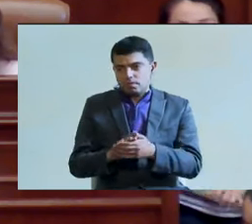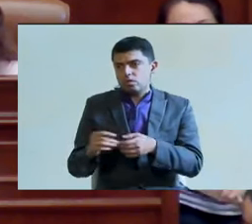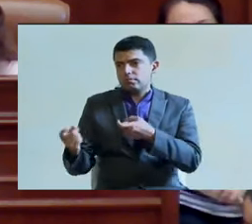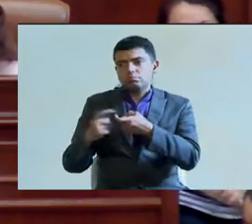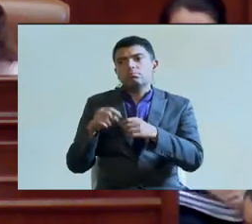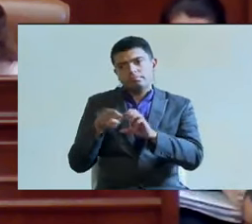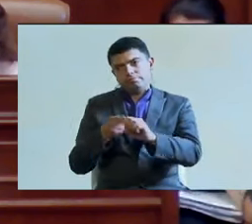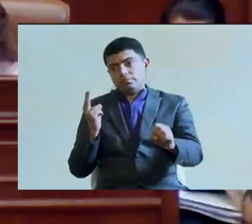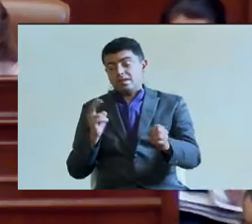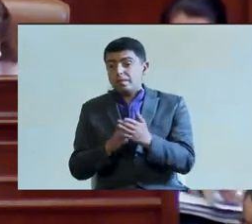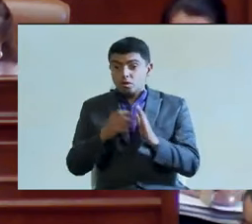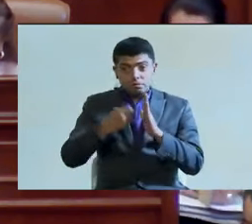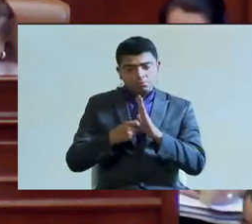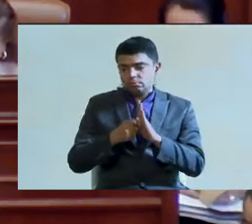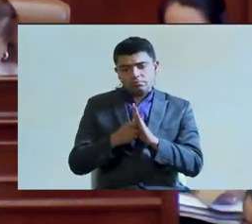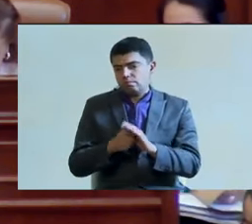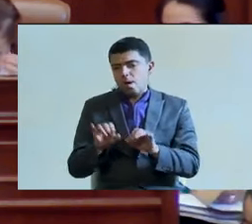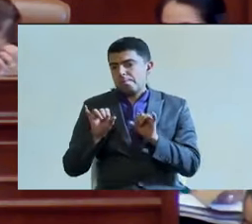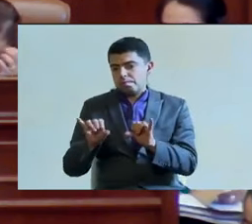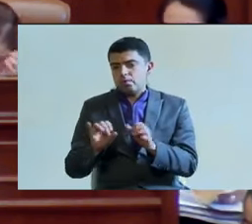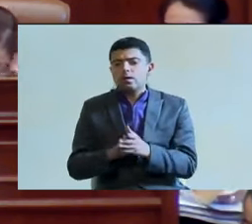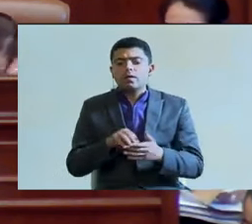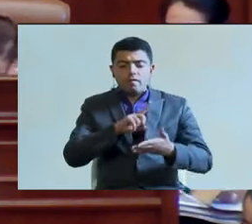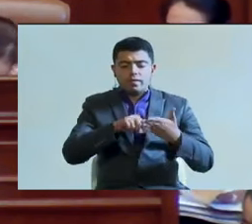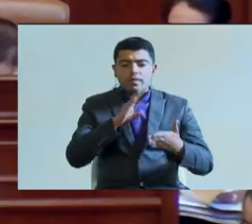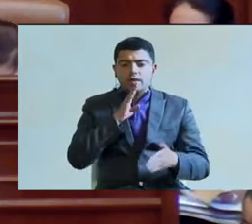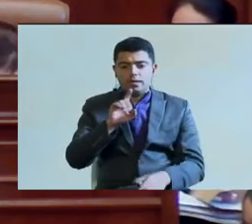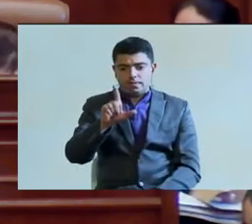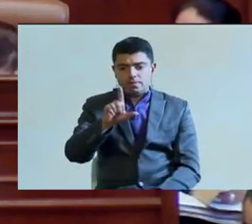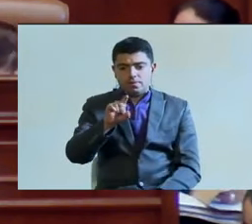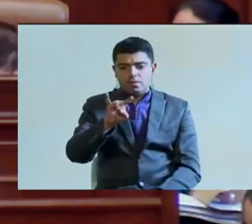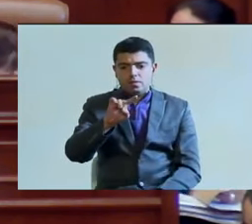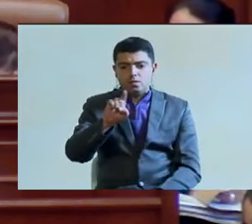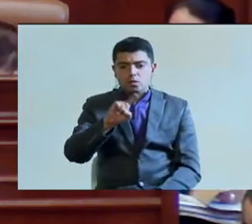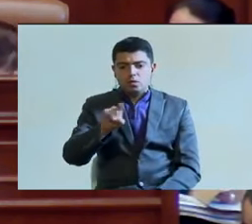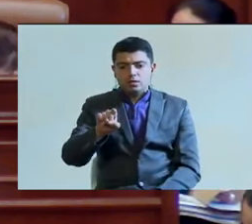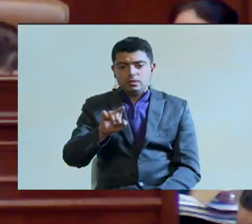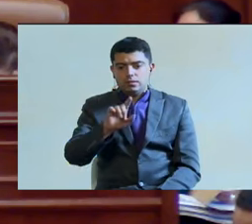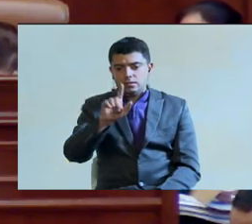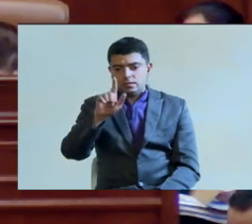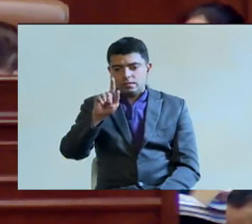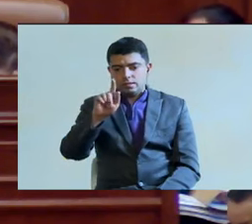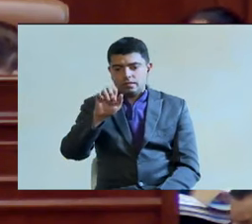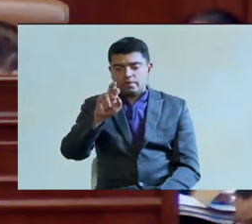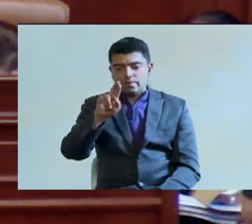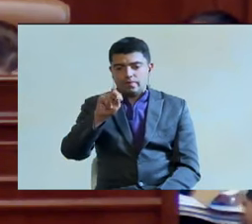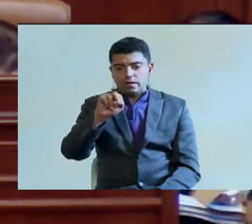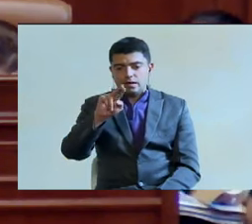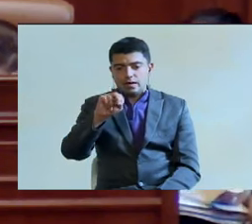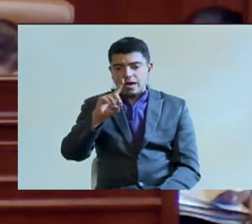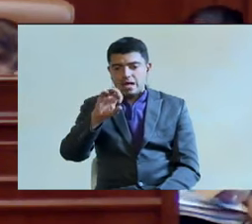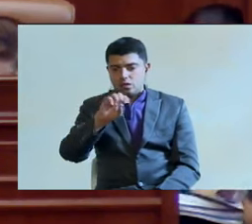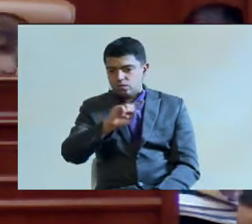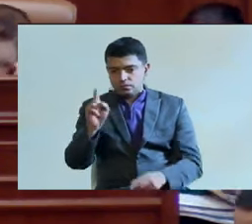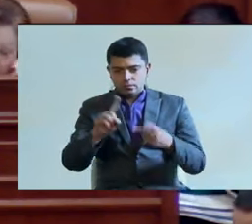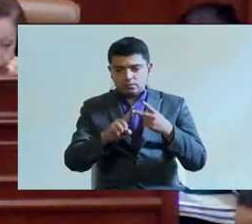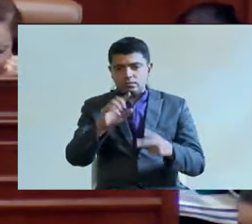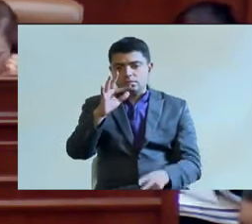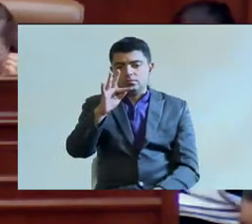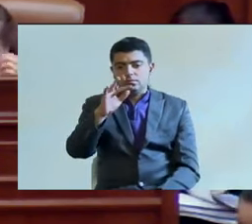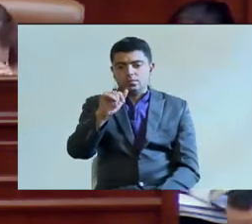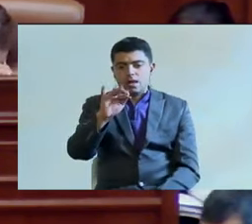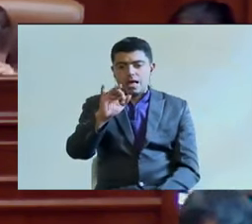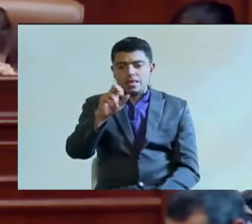sin modificaciones firman Luis Fernando urrego Carvajal coordinador ponente Tatiana cabello flores